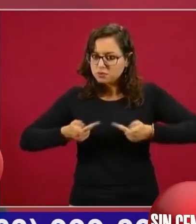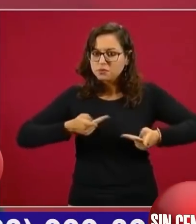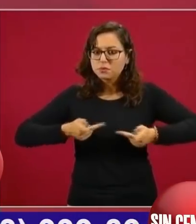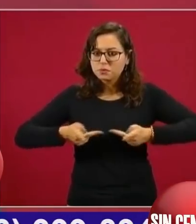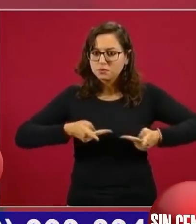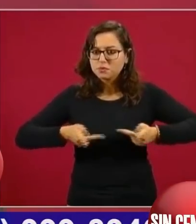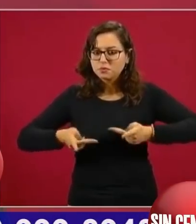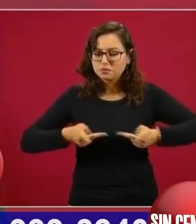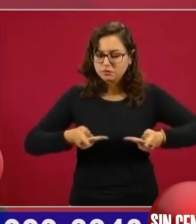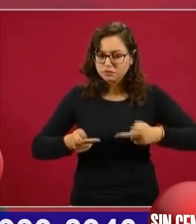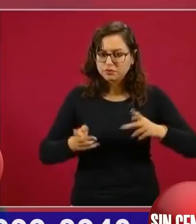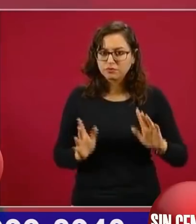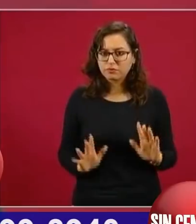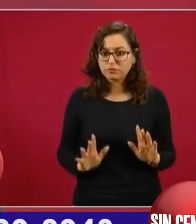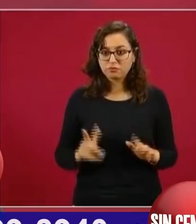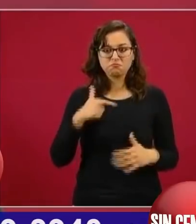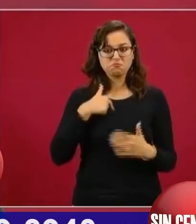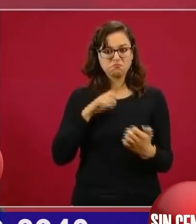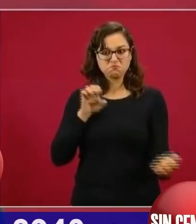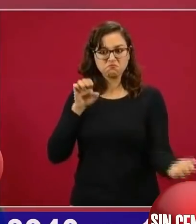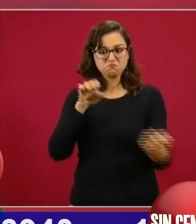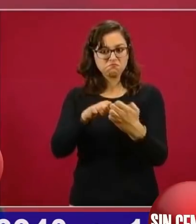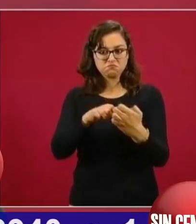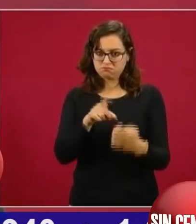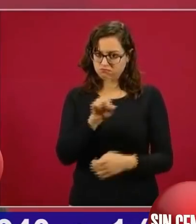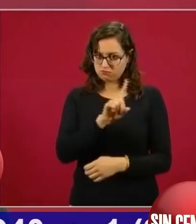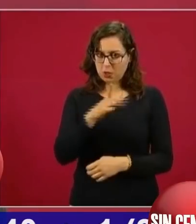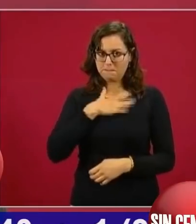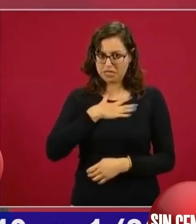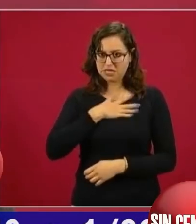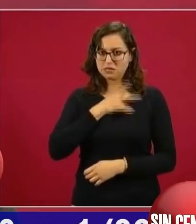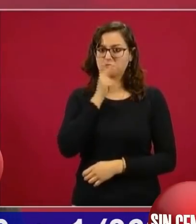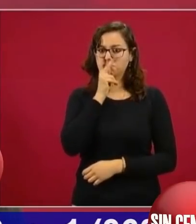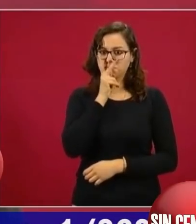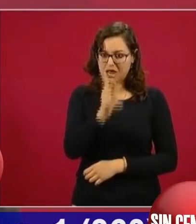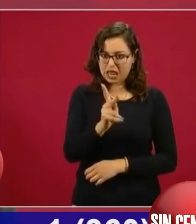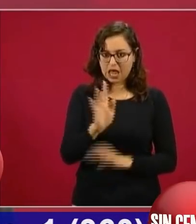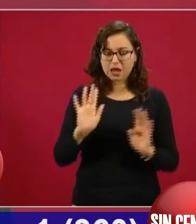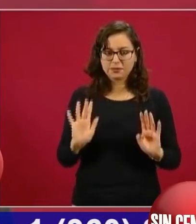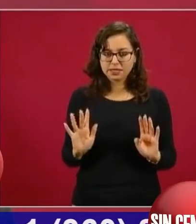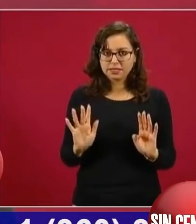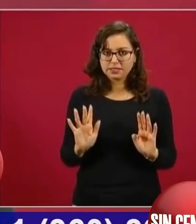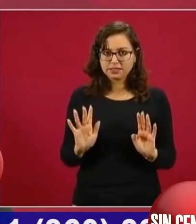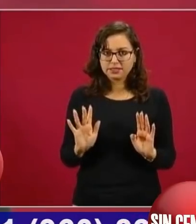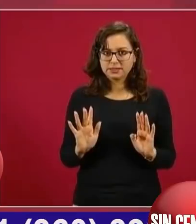Yo no engaño a nadie. O sea, es